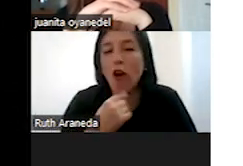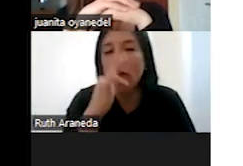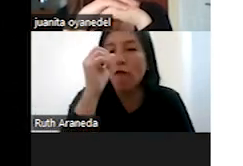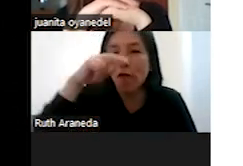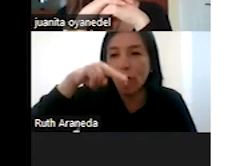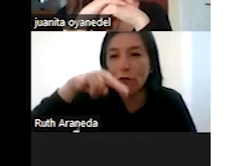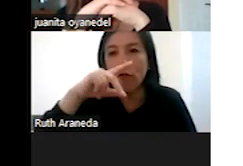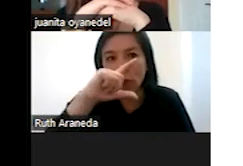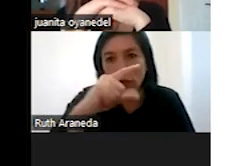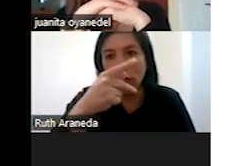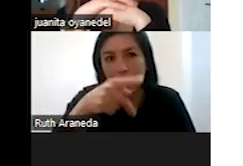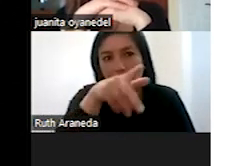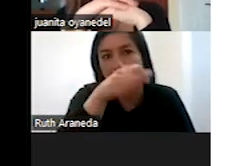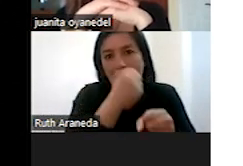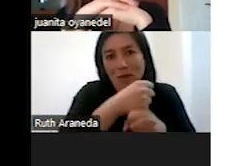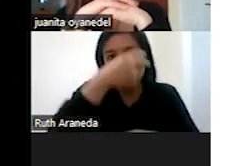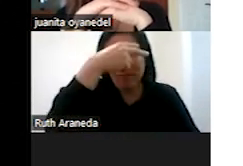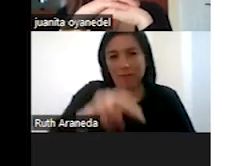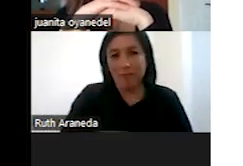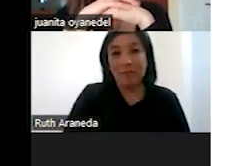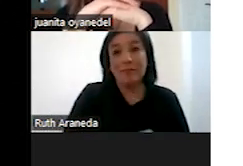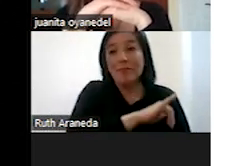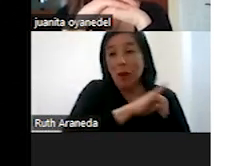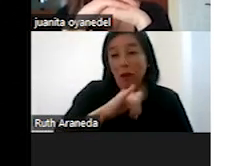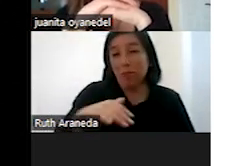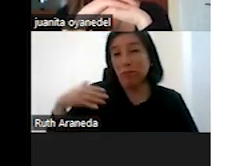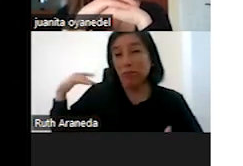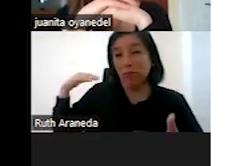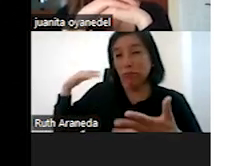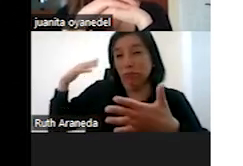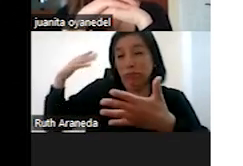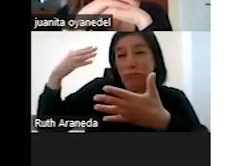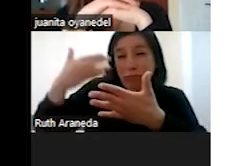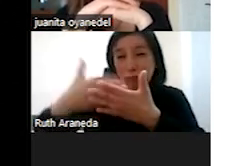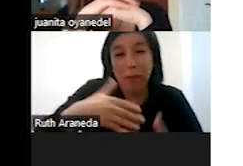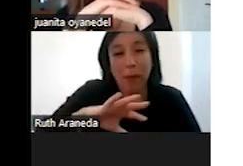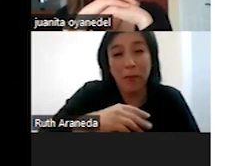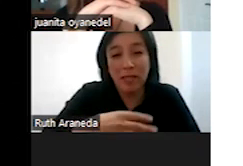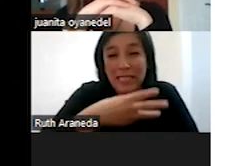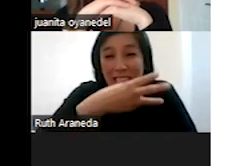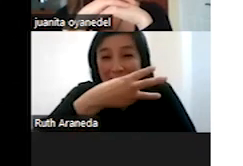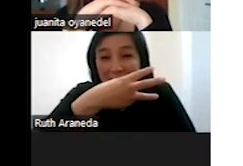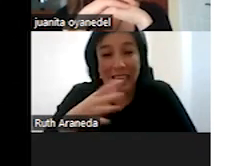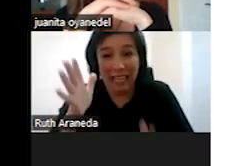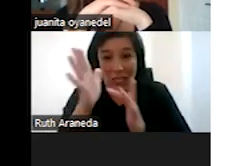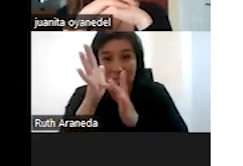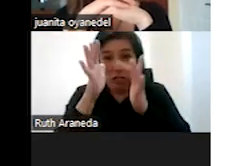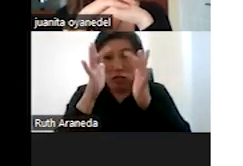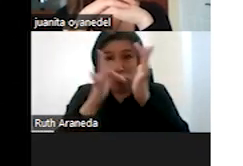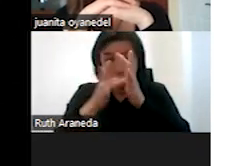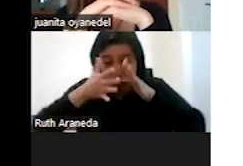fondo. Y bueno, después de este larguísimo periodo, hacia los 300 antes de nuestra